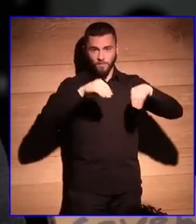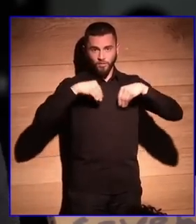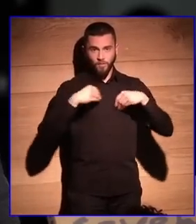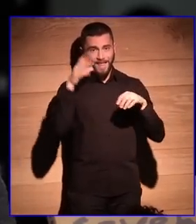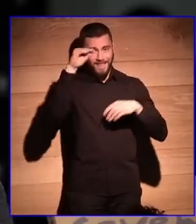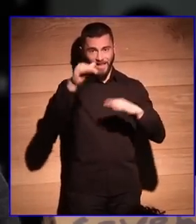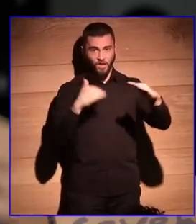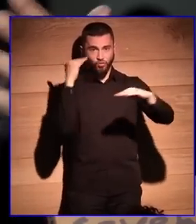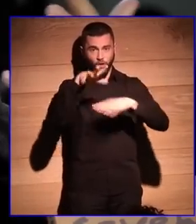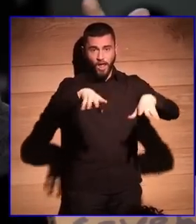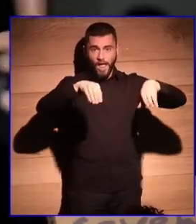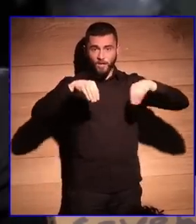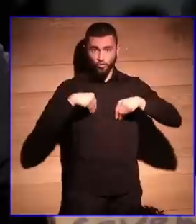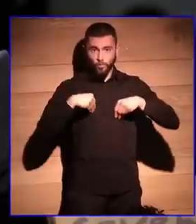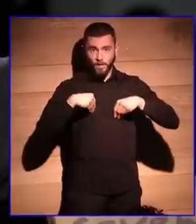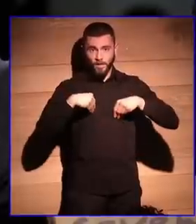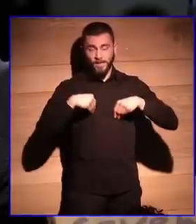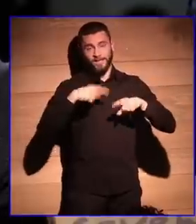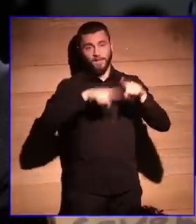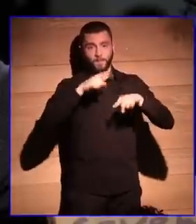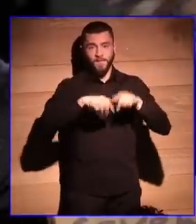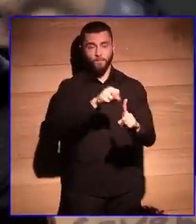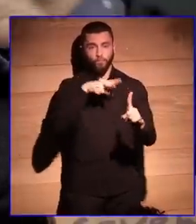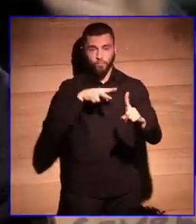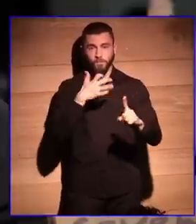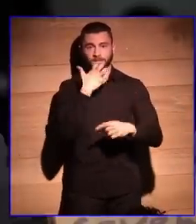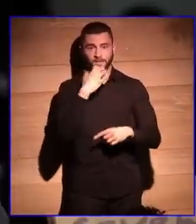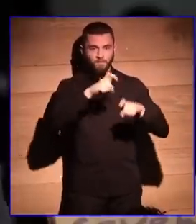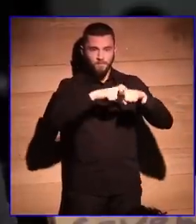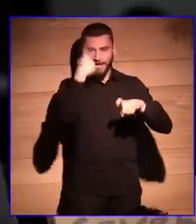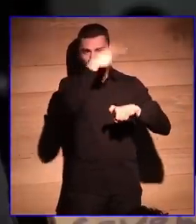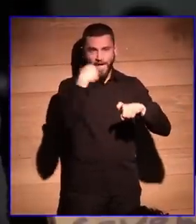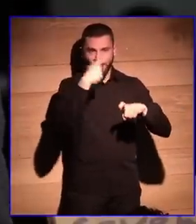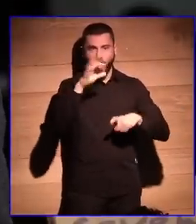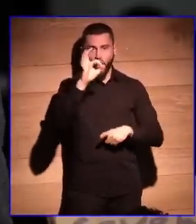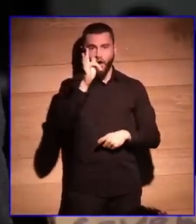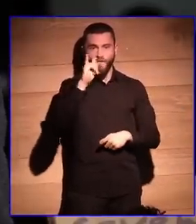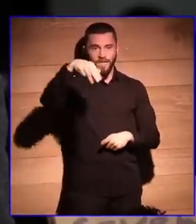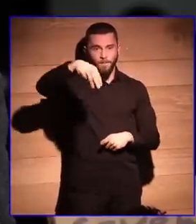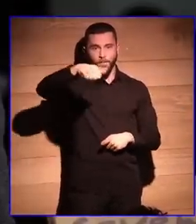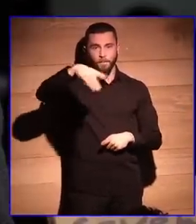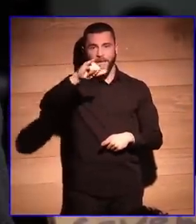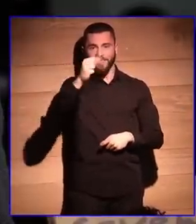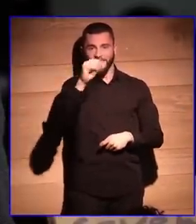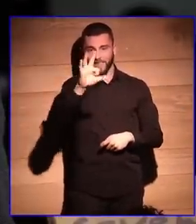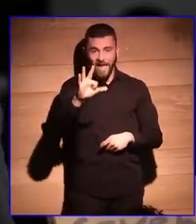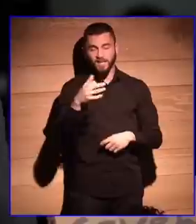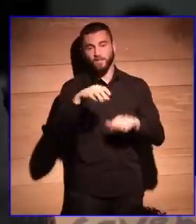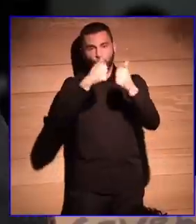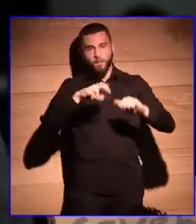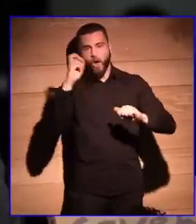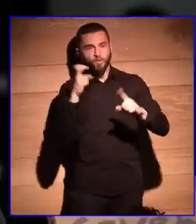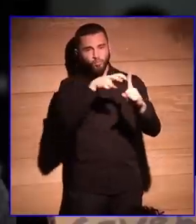superior. Desde según qué punto de vista, si hubiera una raza de Ozymandias, no se vería de ese modo. Del mismo modo que